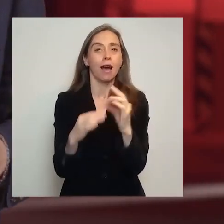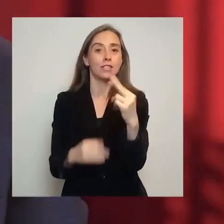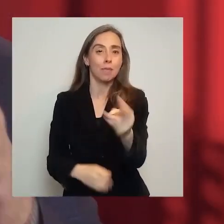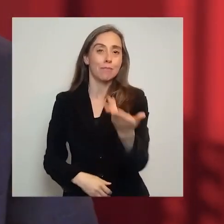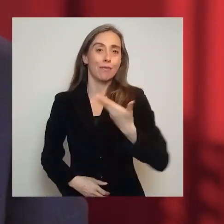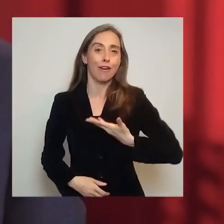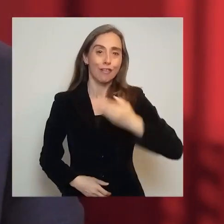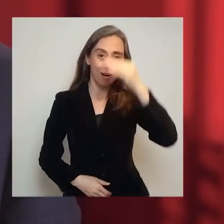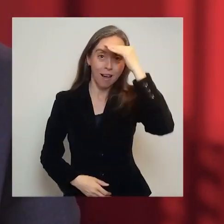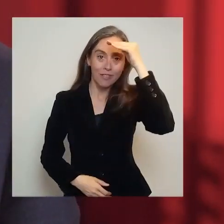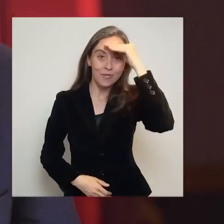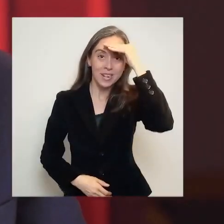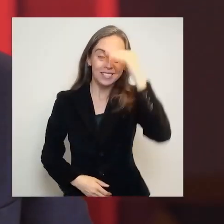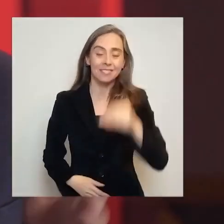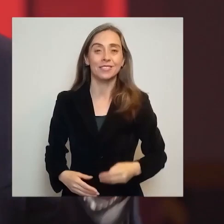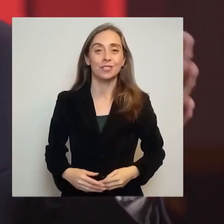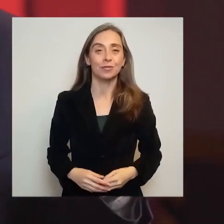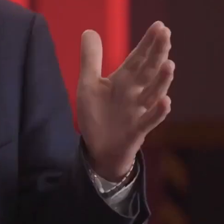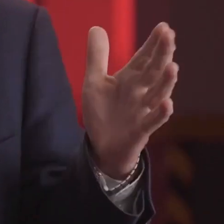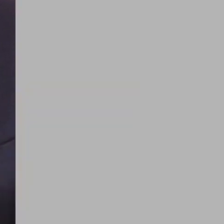apoyo y por su confianza.